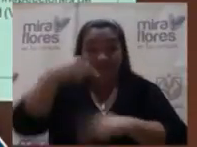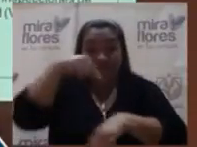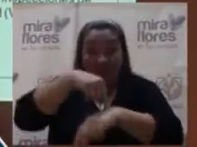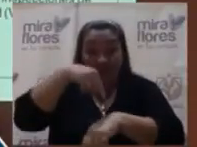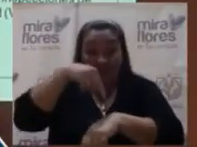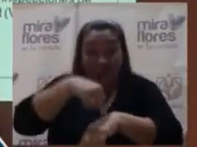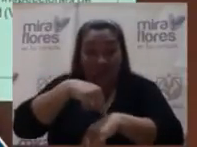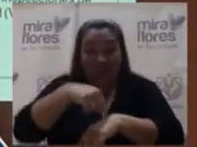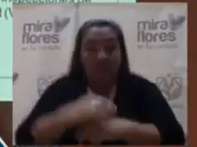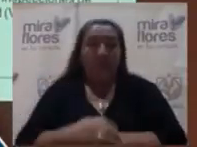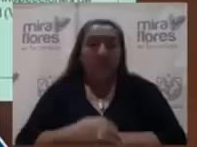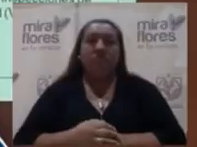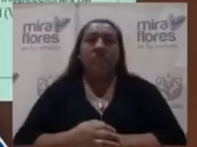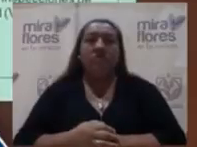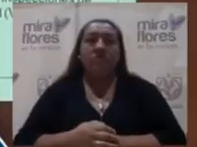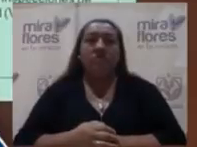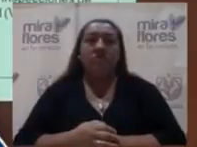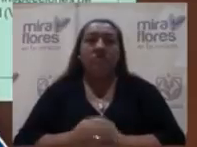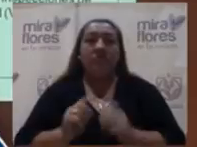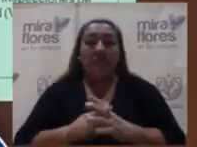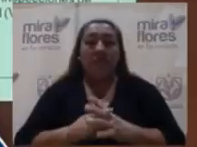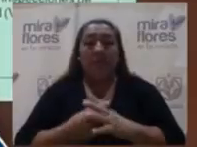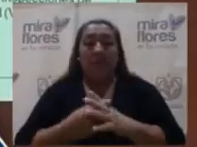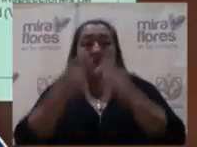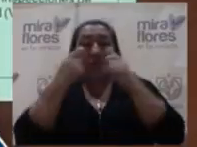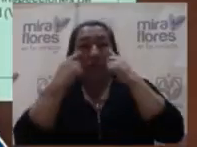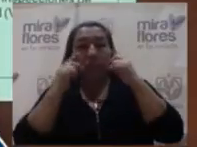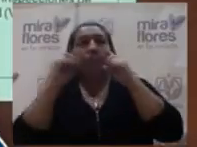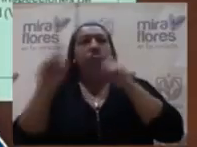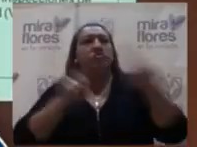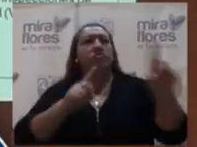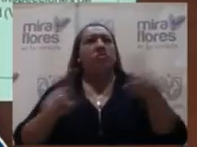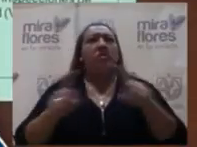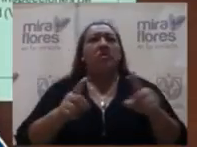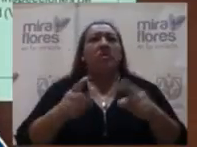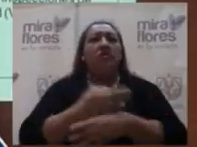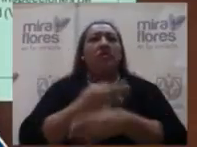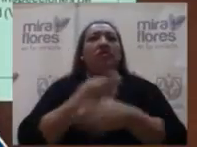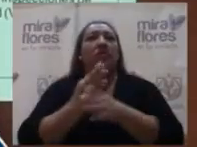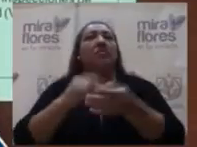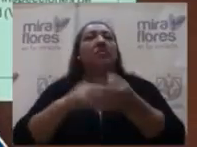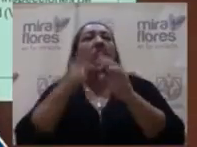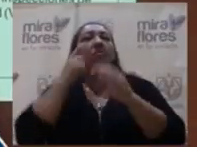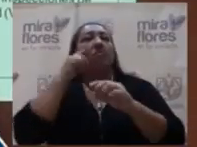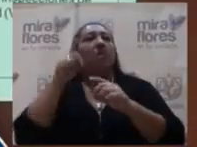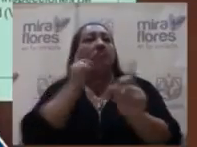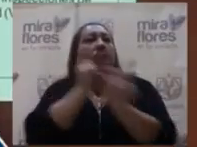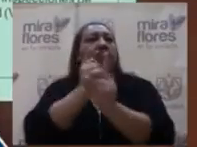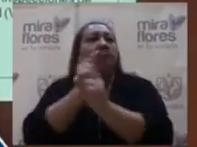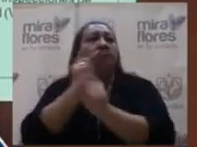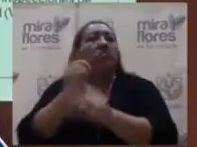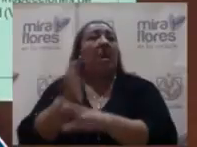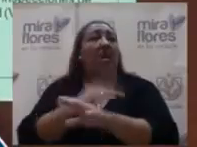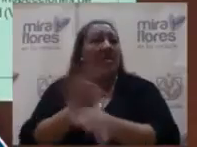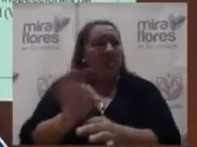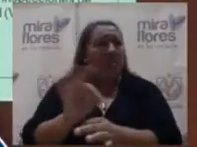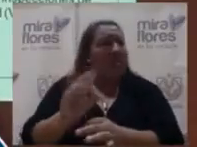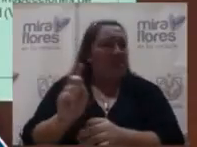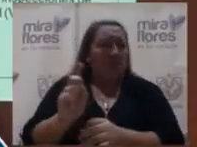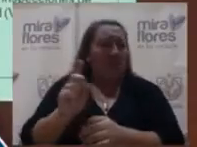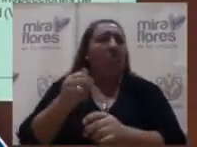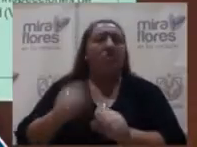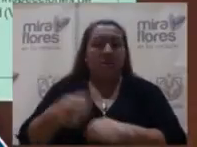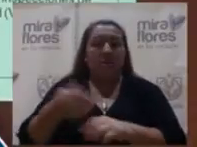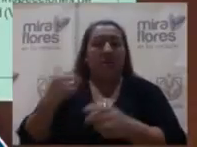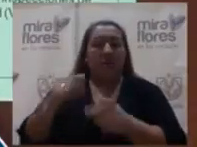en que se empieza a supervisar dicha subgerencia de manera más directa, no es que no se haya hecho antes, pero